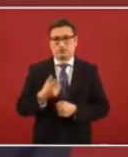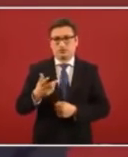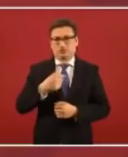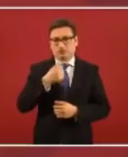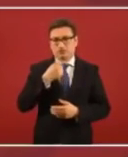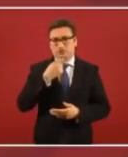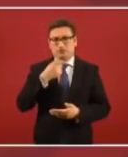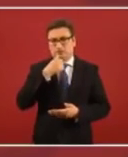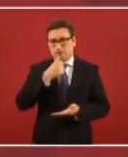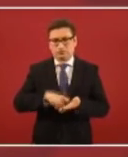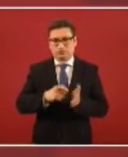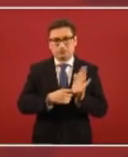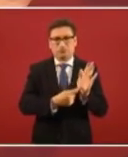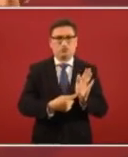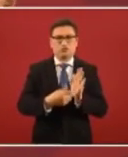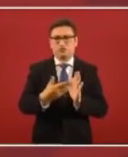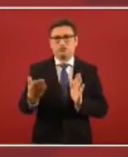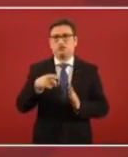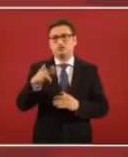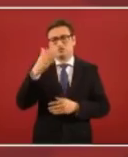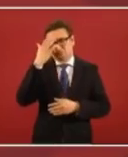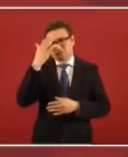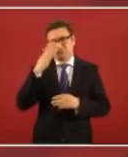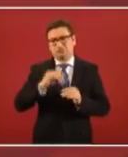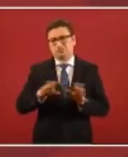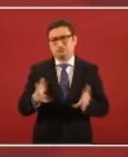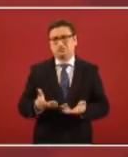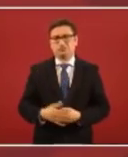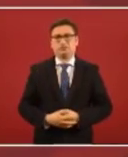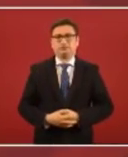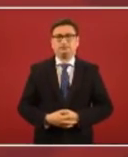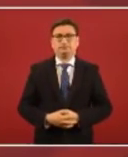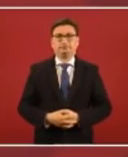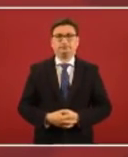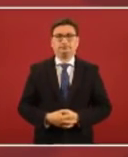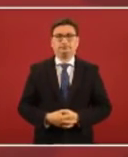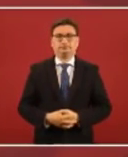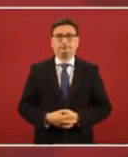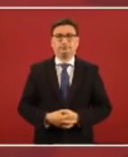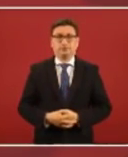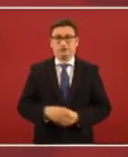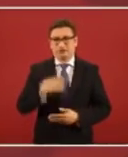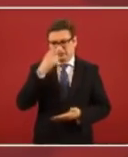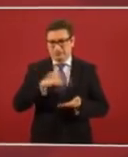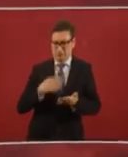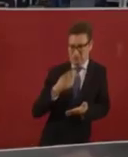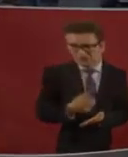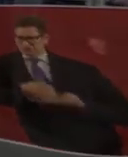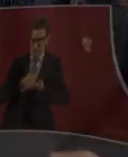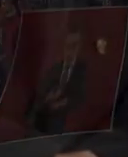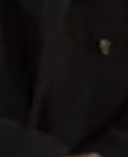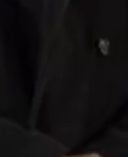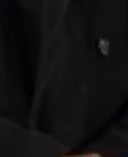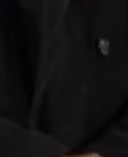la carta, que se conozca. Creo que eso ayuda, ¿no?